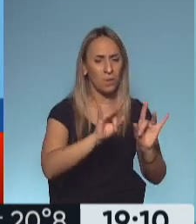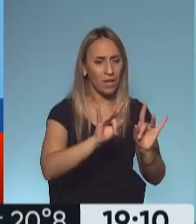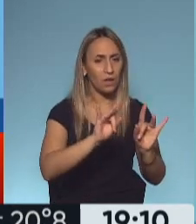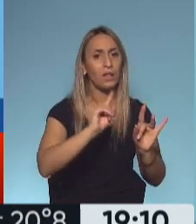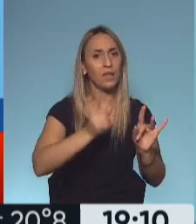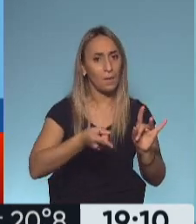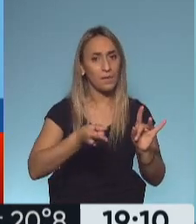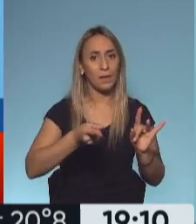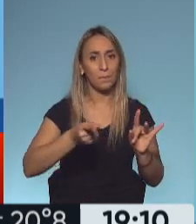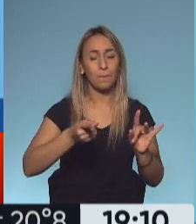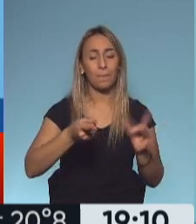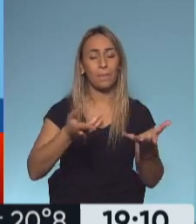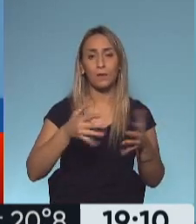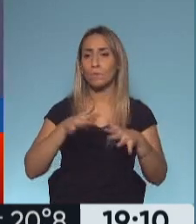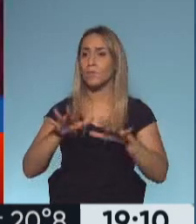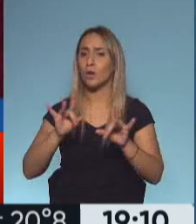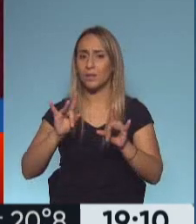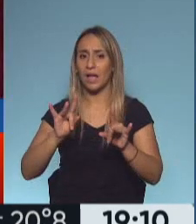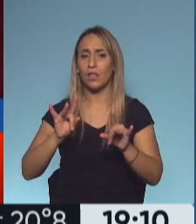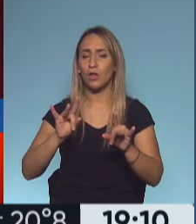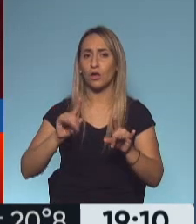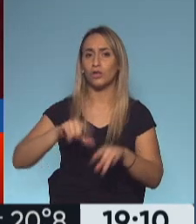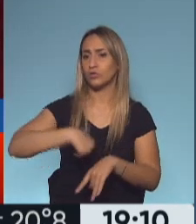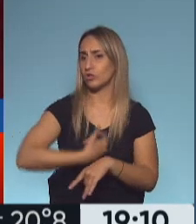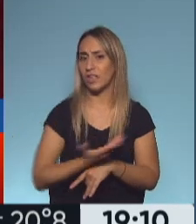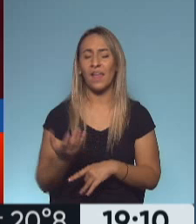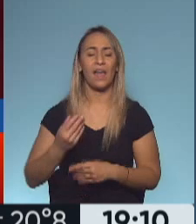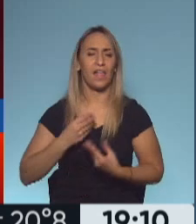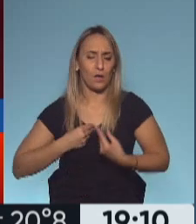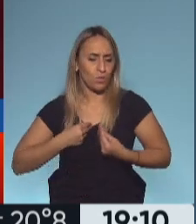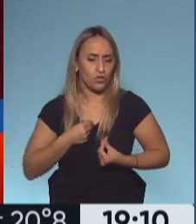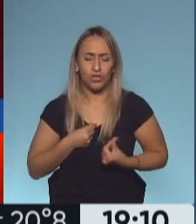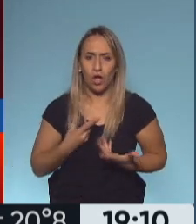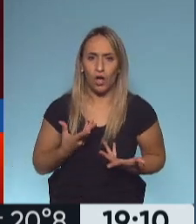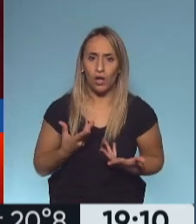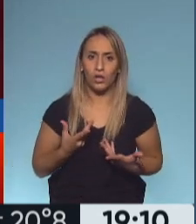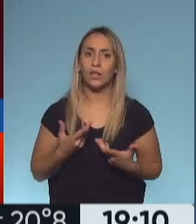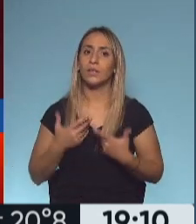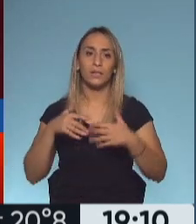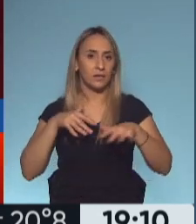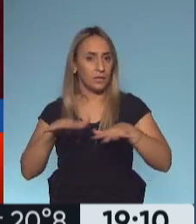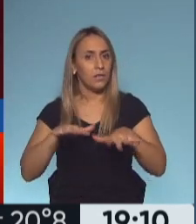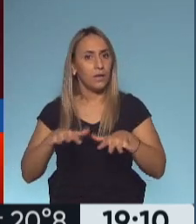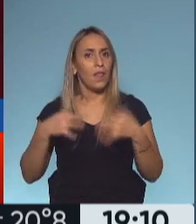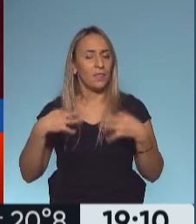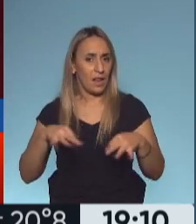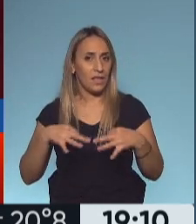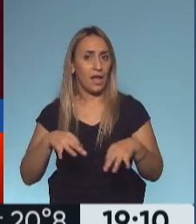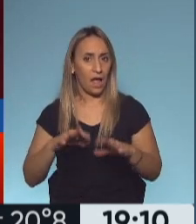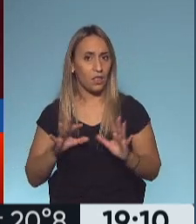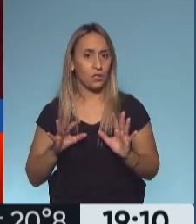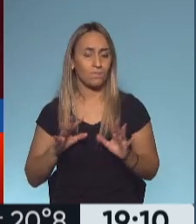estamos en un momento crítico desde lo social, desde lo emocional. la situación es delicada,